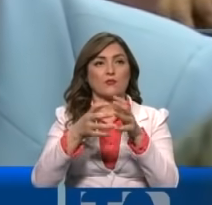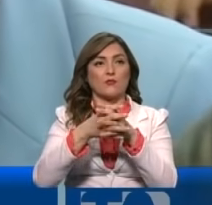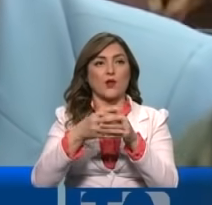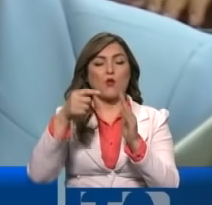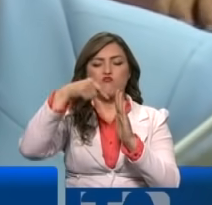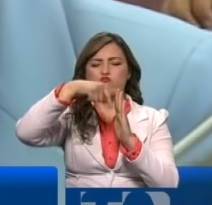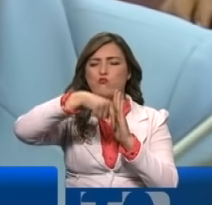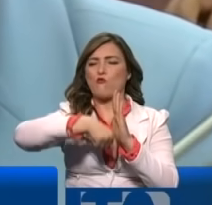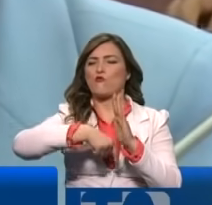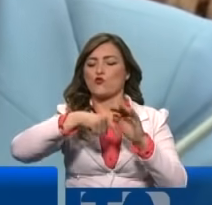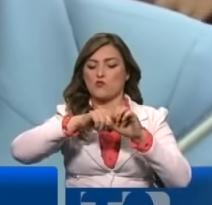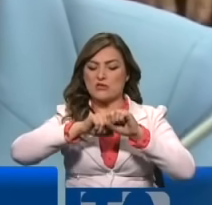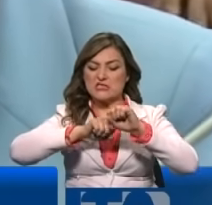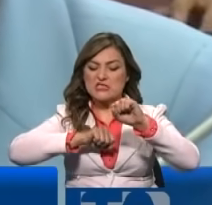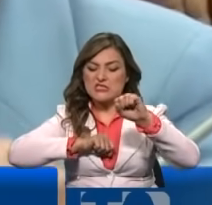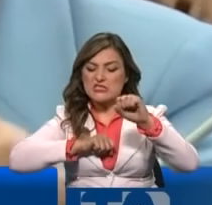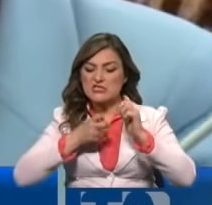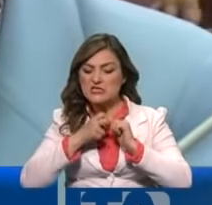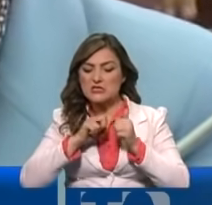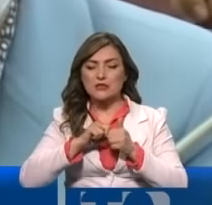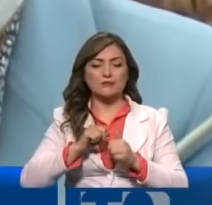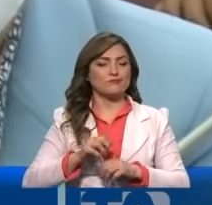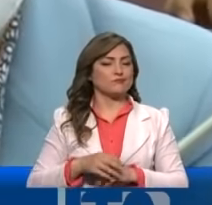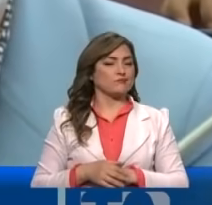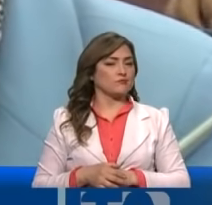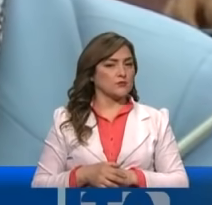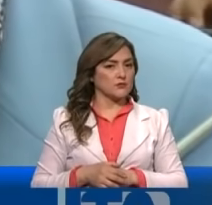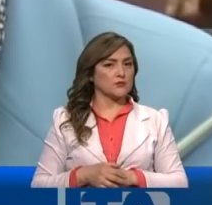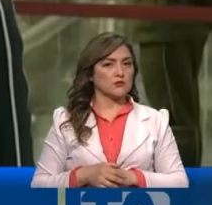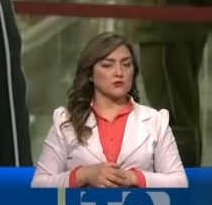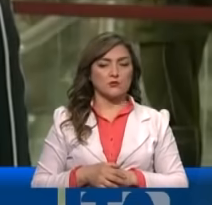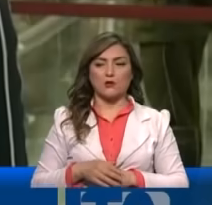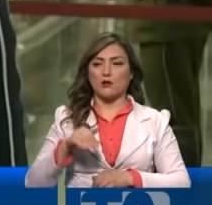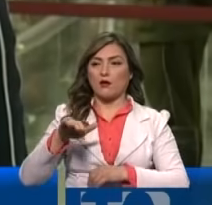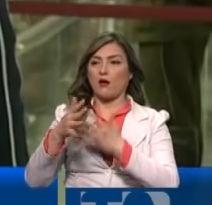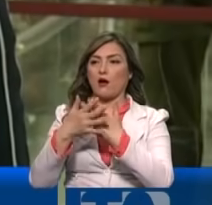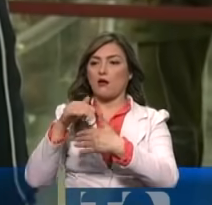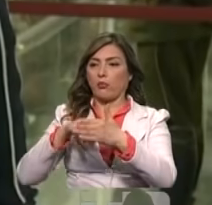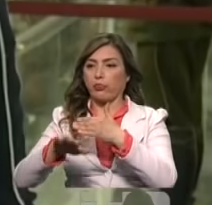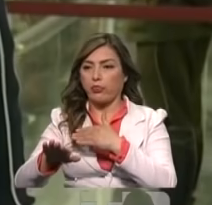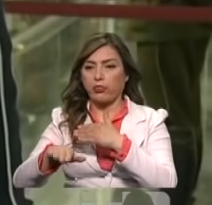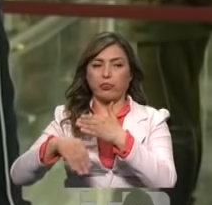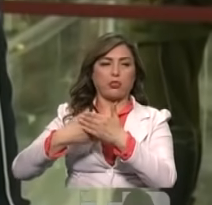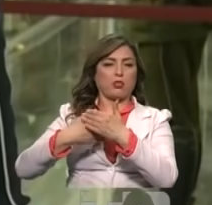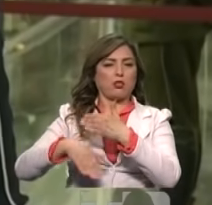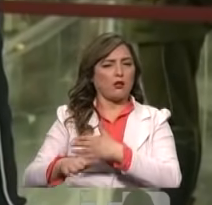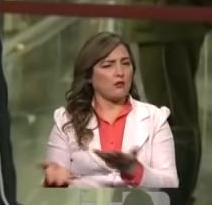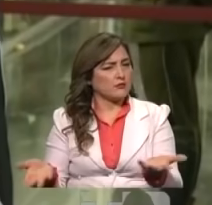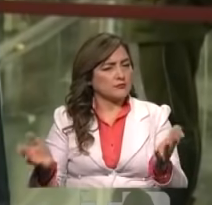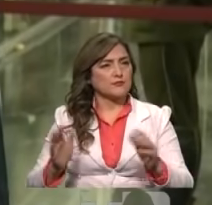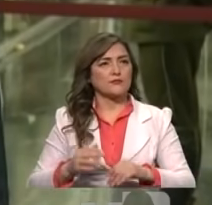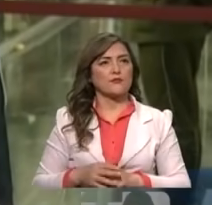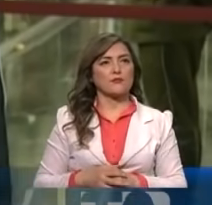fondo. Porque de lo contrario vamos a tener que estar entrando a cada rato. Sostuvo además que este es un fenómeno que en